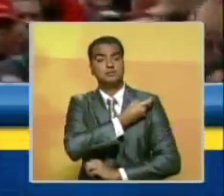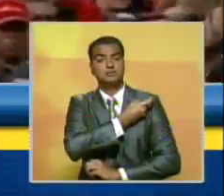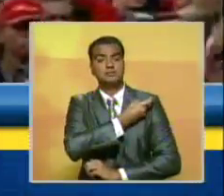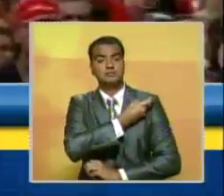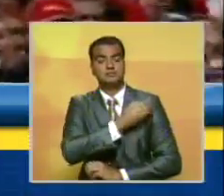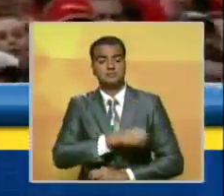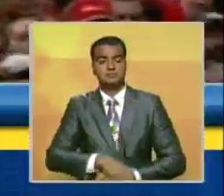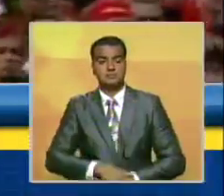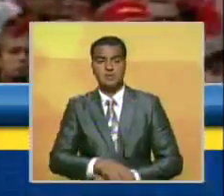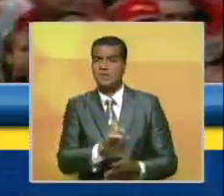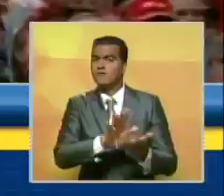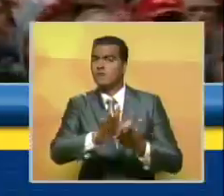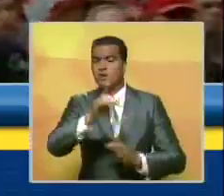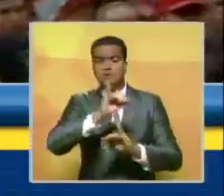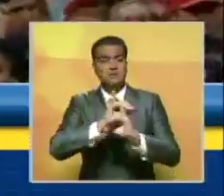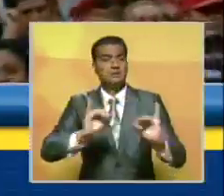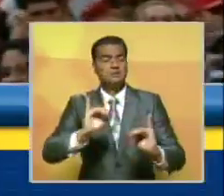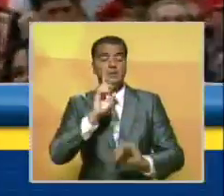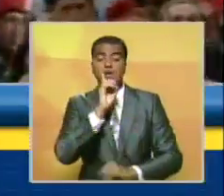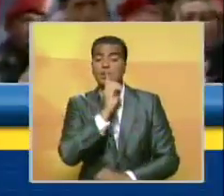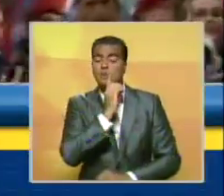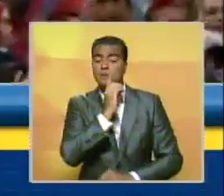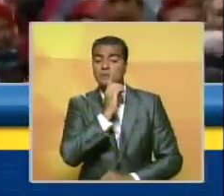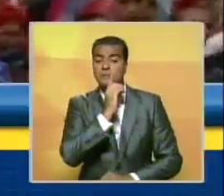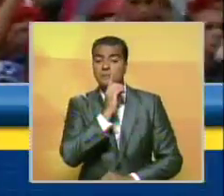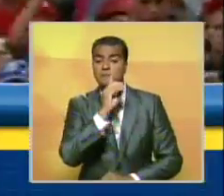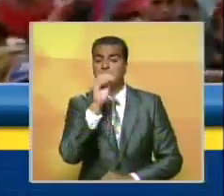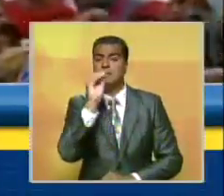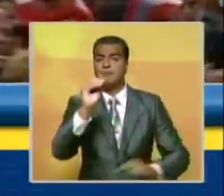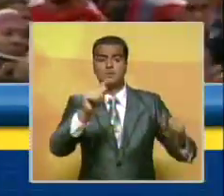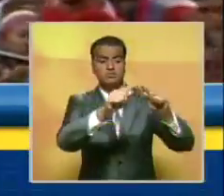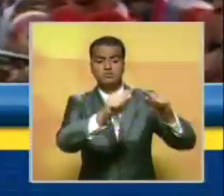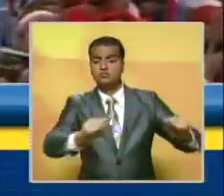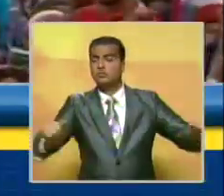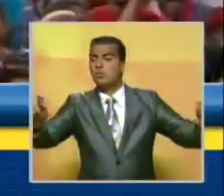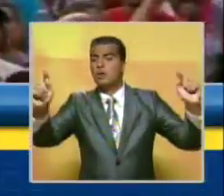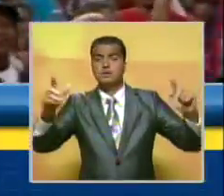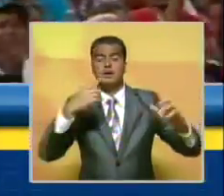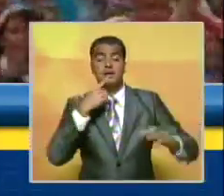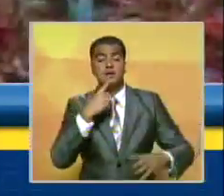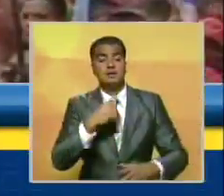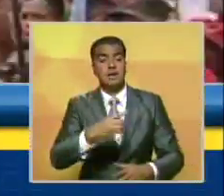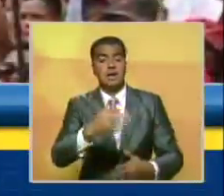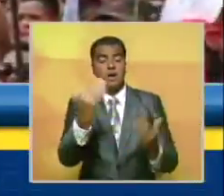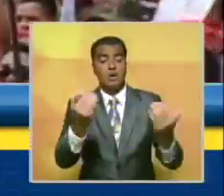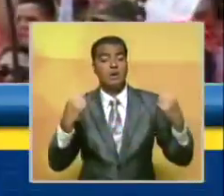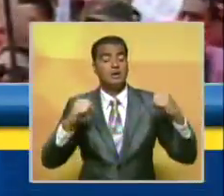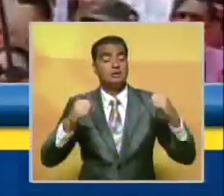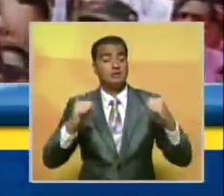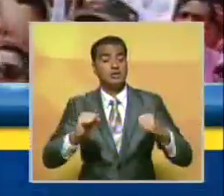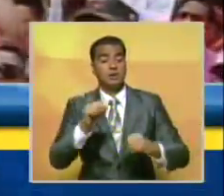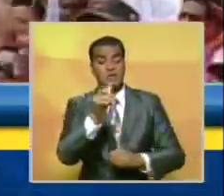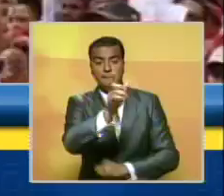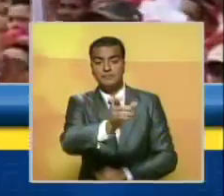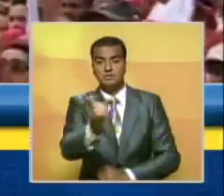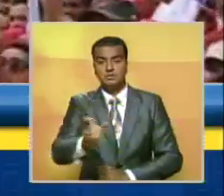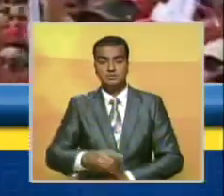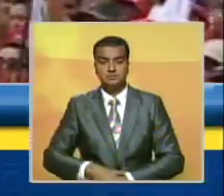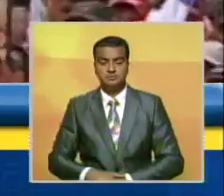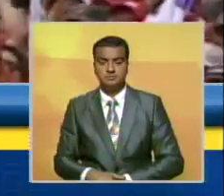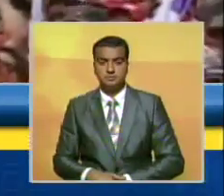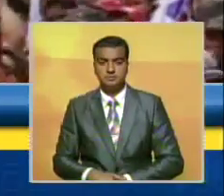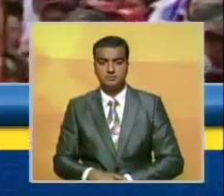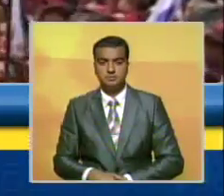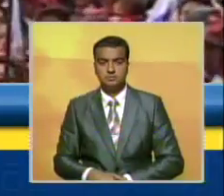en situación de retiro que llamó a colocar las guayas y que entrenó a estos fascistas.